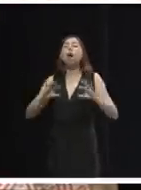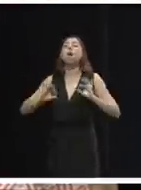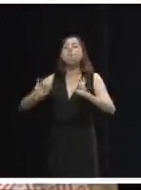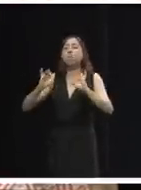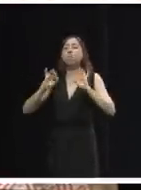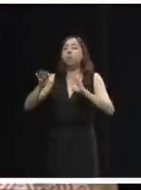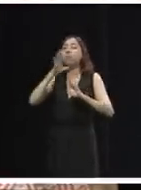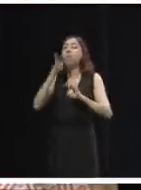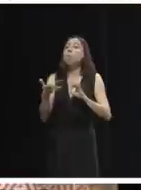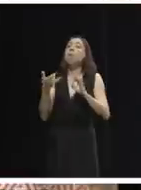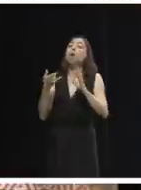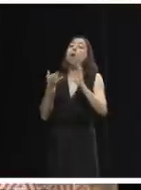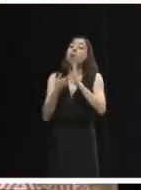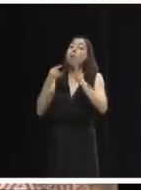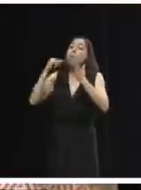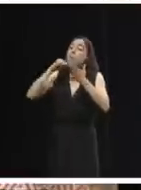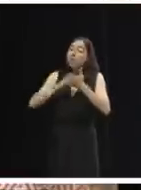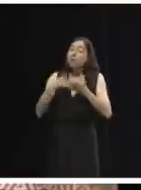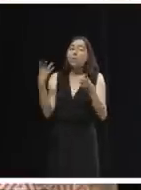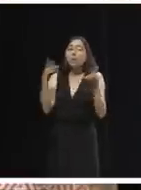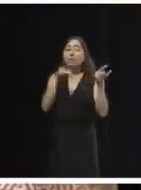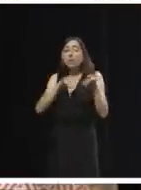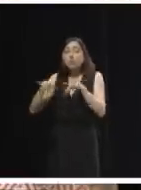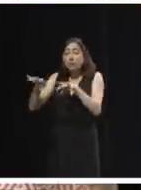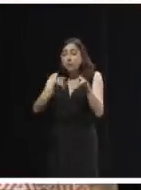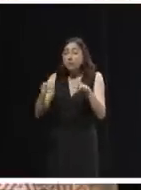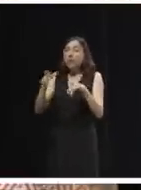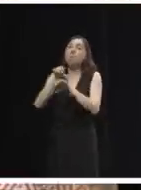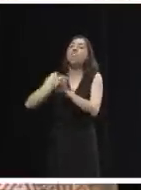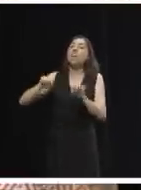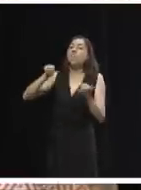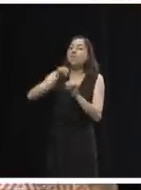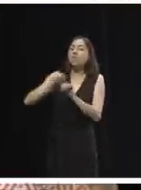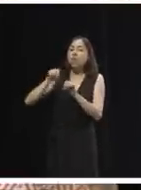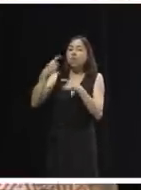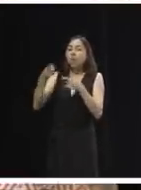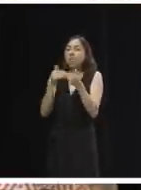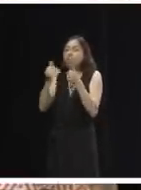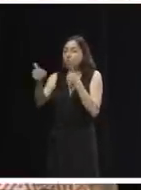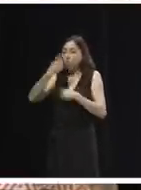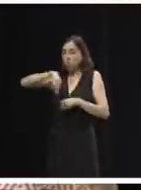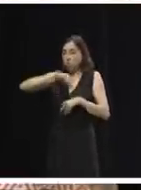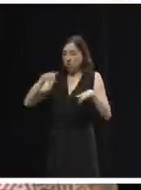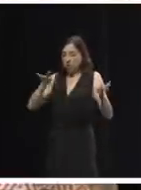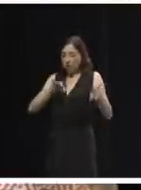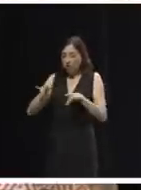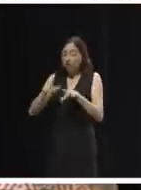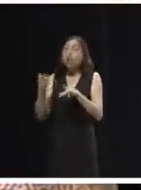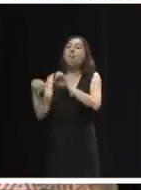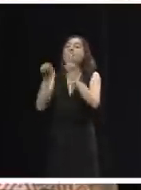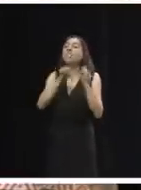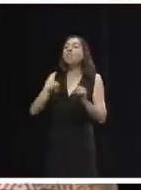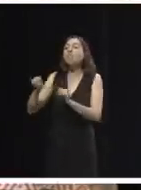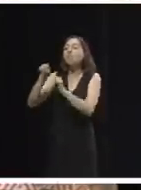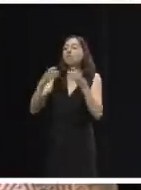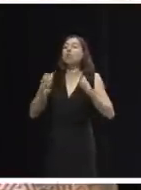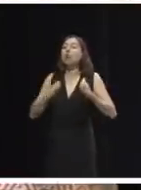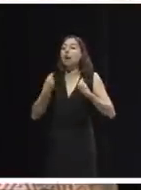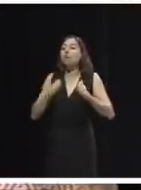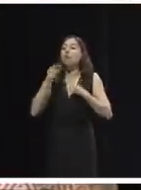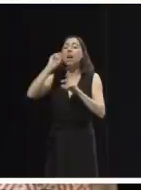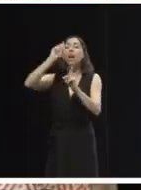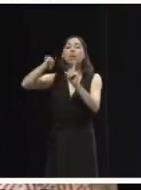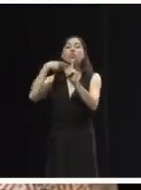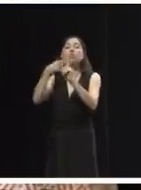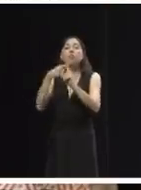procesos de desertización. Estamos defendiendo el futuro de nuestra tierra, estamos defendiendo la vida. Sumar es la